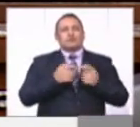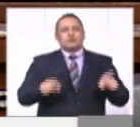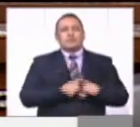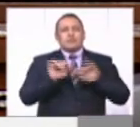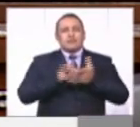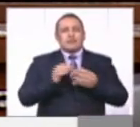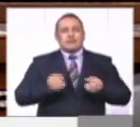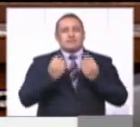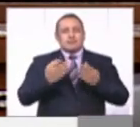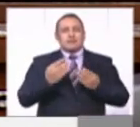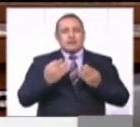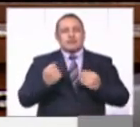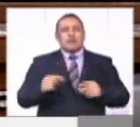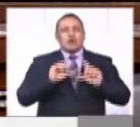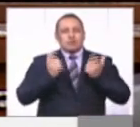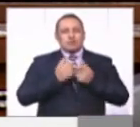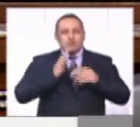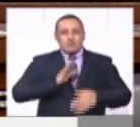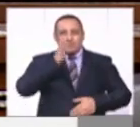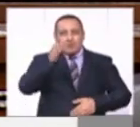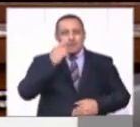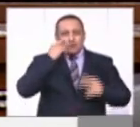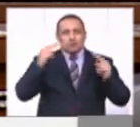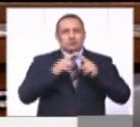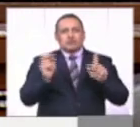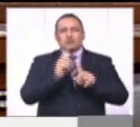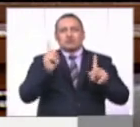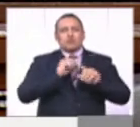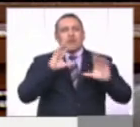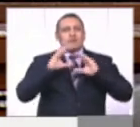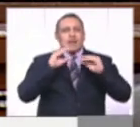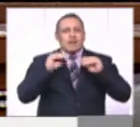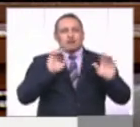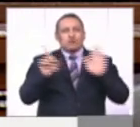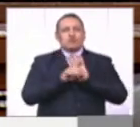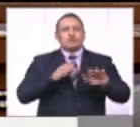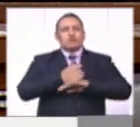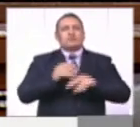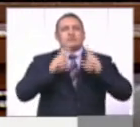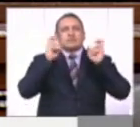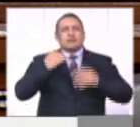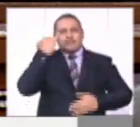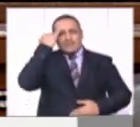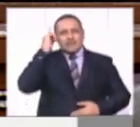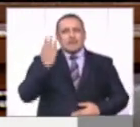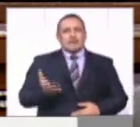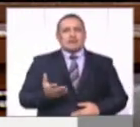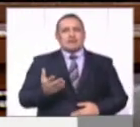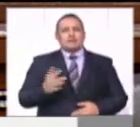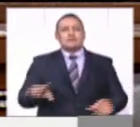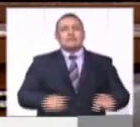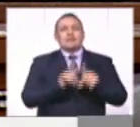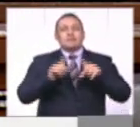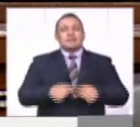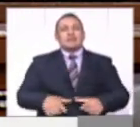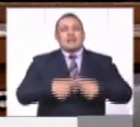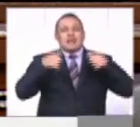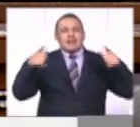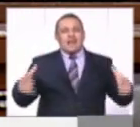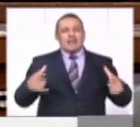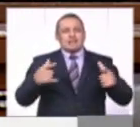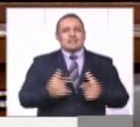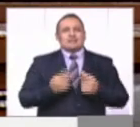muy bueno que la comisión vaya a conocer no solo criticar No solo meter el tema ideológico las grandes